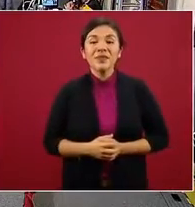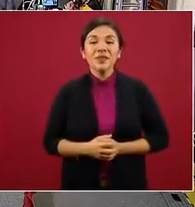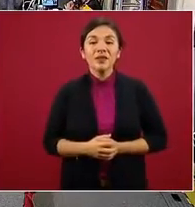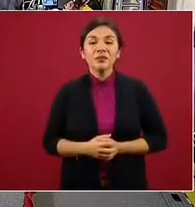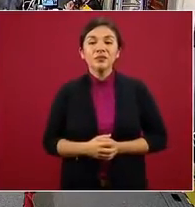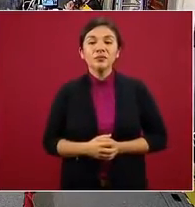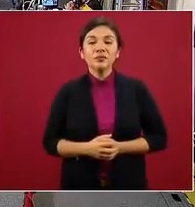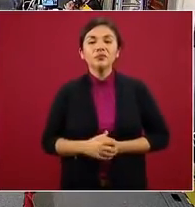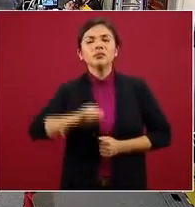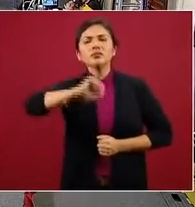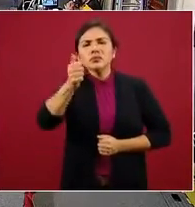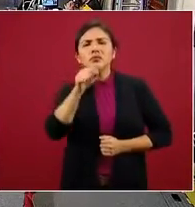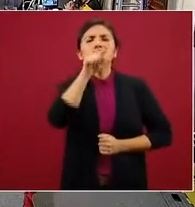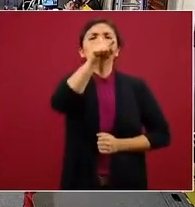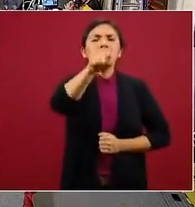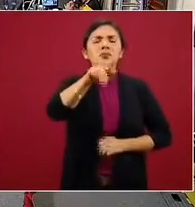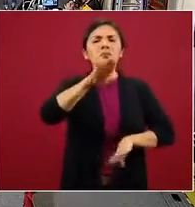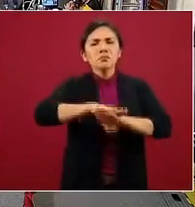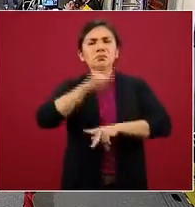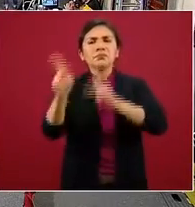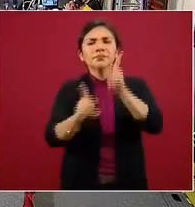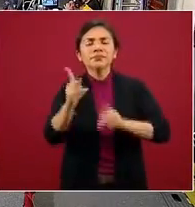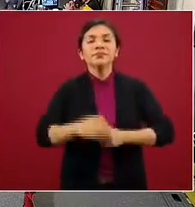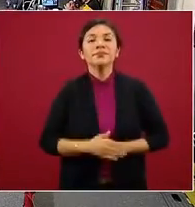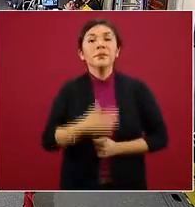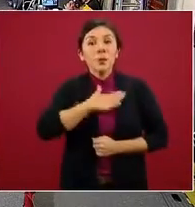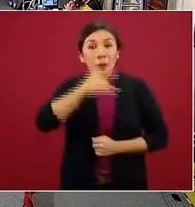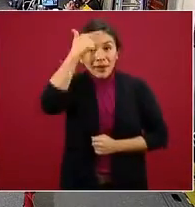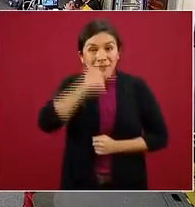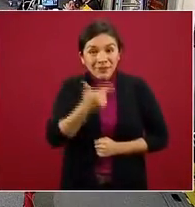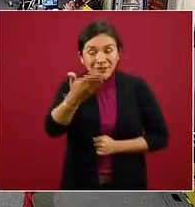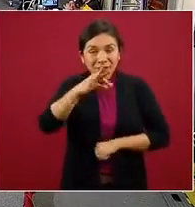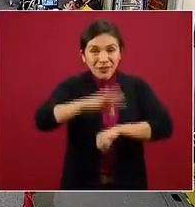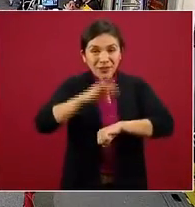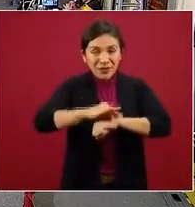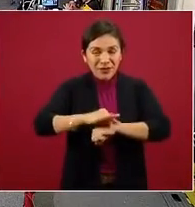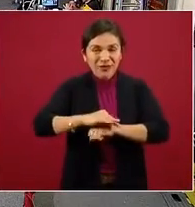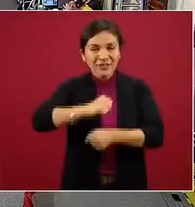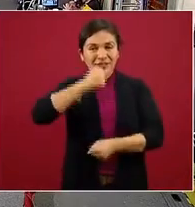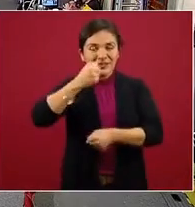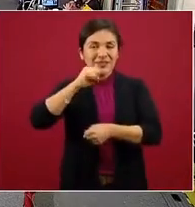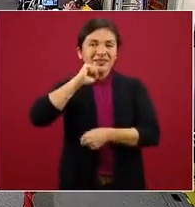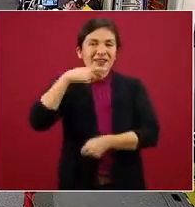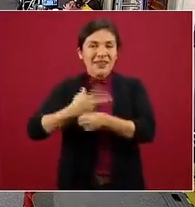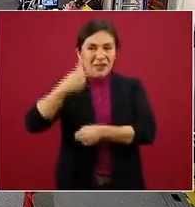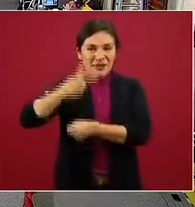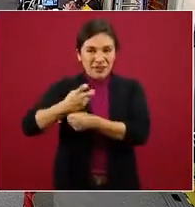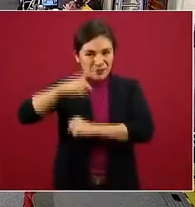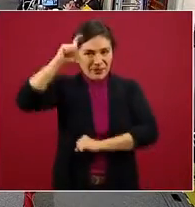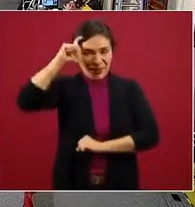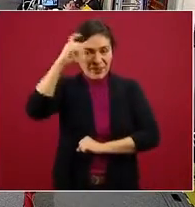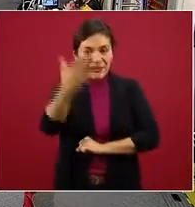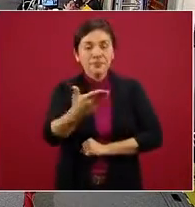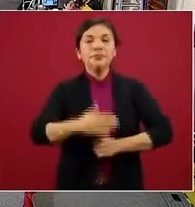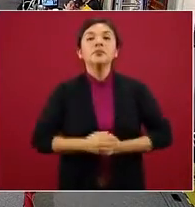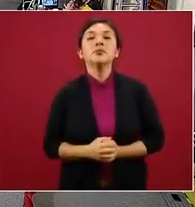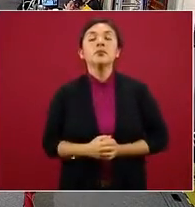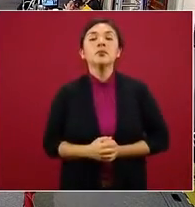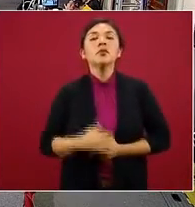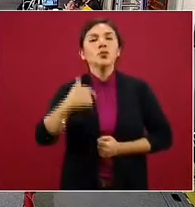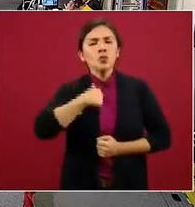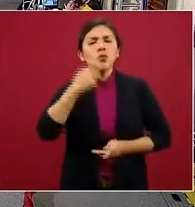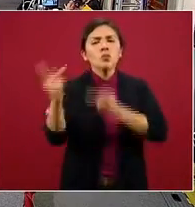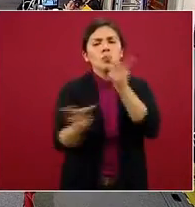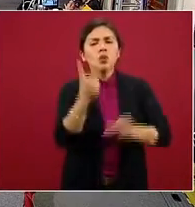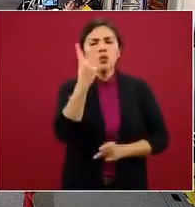y por allá creo que hay, usted está ahí. Buenas noches, doctor Gatell, subsecretario, es que como estoy director. aquí en línea, no los veo. Ricardo Cortés. Son